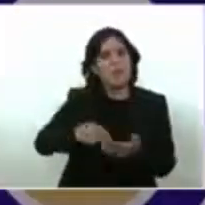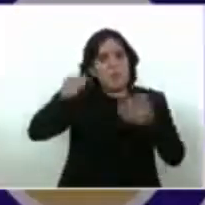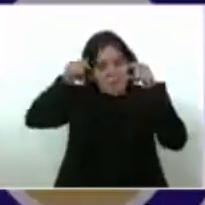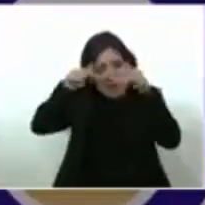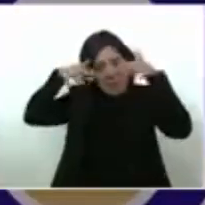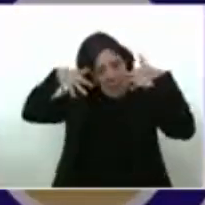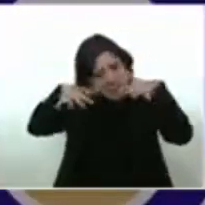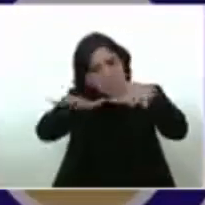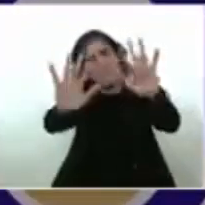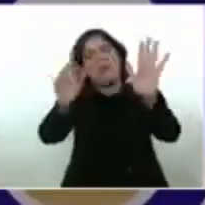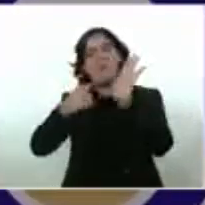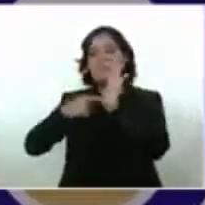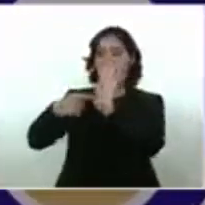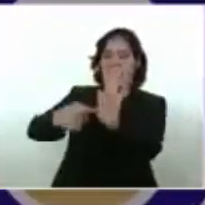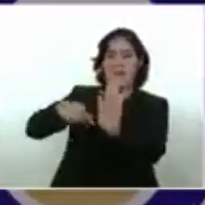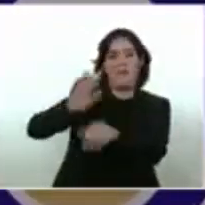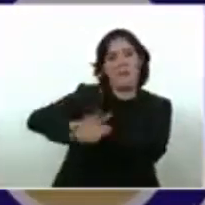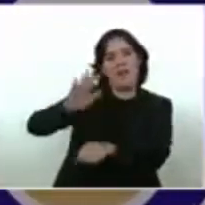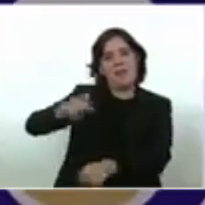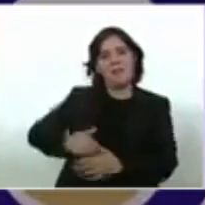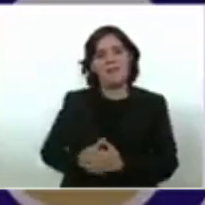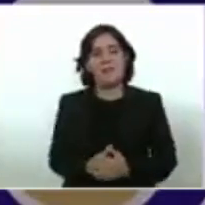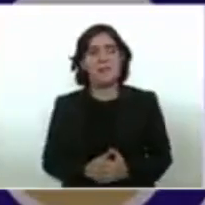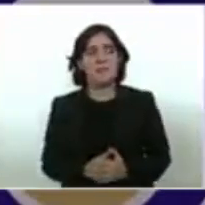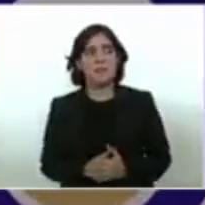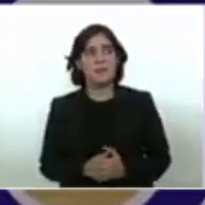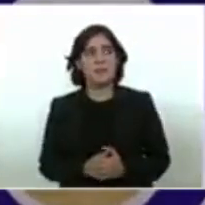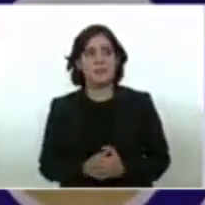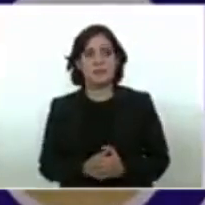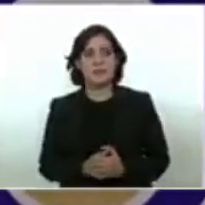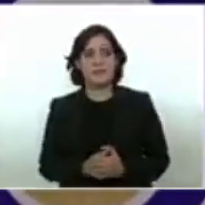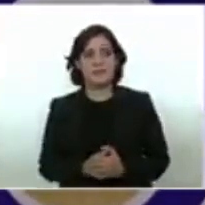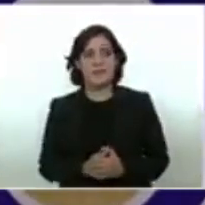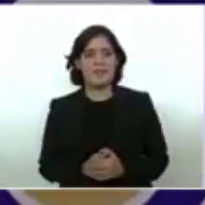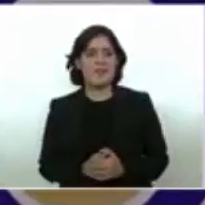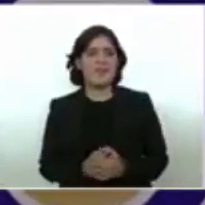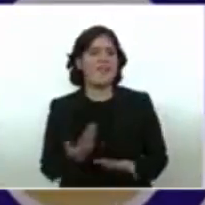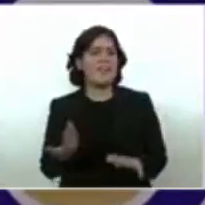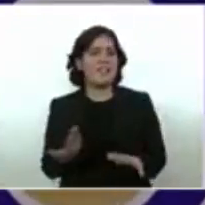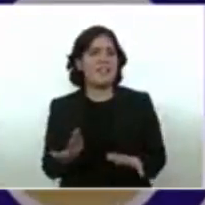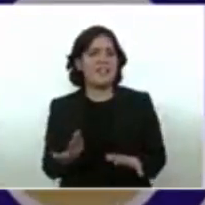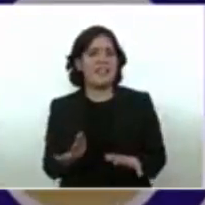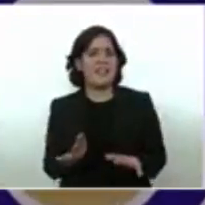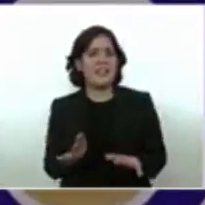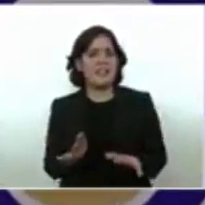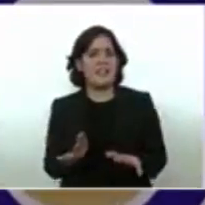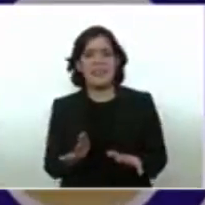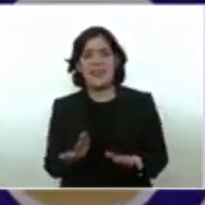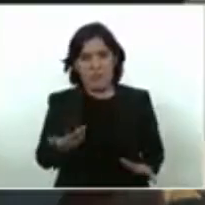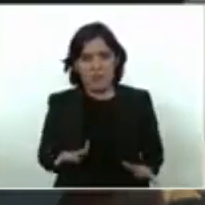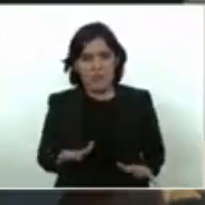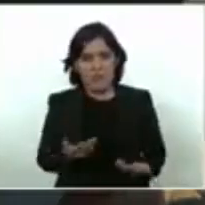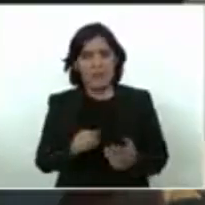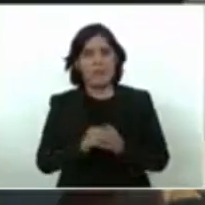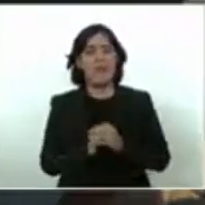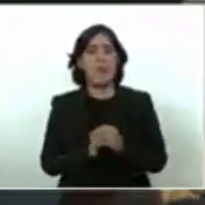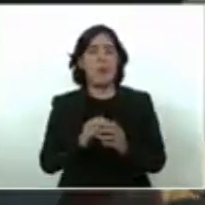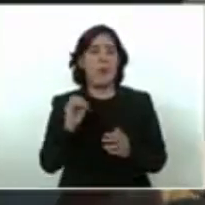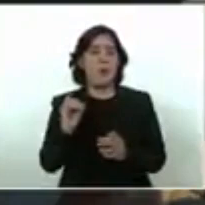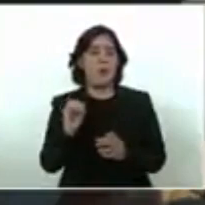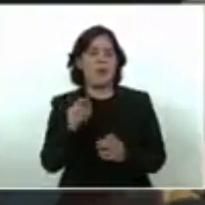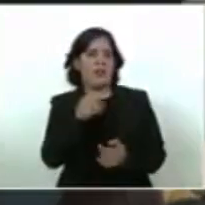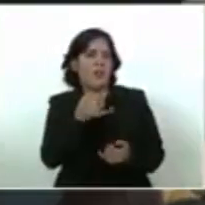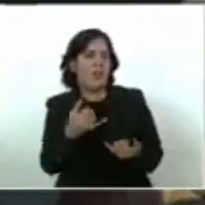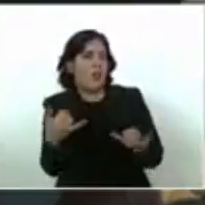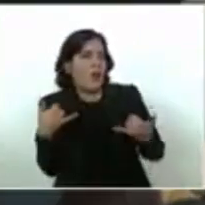la verdadera transformación del país y del mundo va de la mano de las mujeres y que si se quiere un cambio total se debe de ir también avanzando